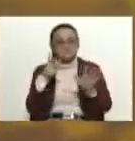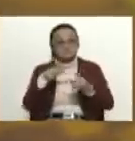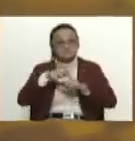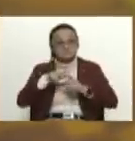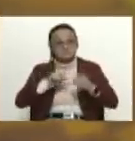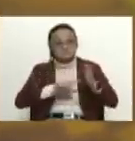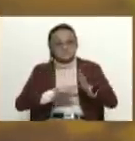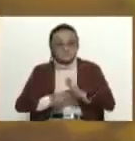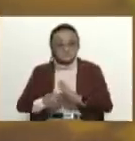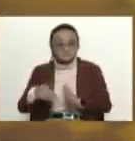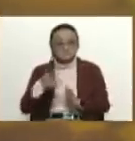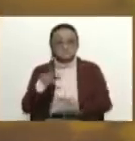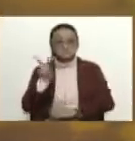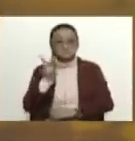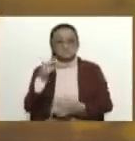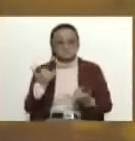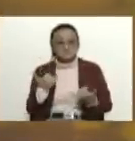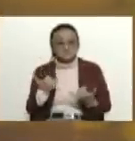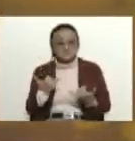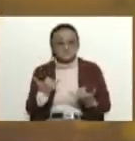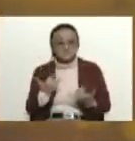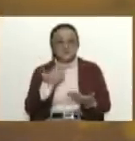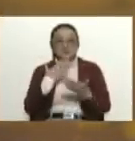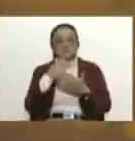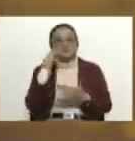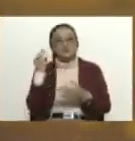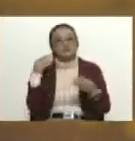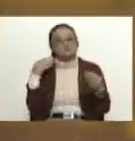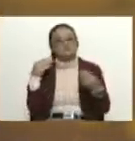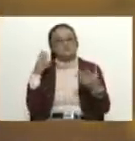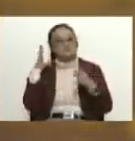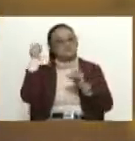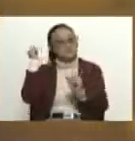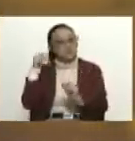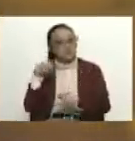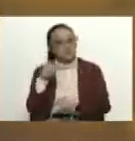nuestro territorio. Hoy, afortunadamente, la diplomacia bolivariana de paz se cimenta.